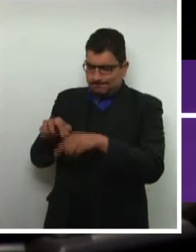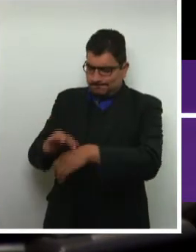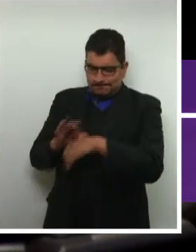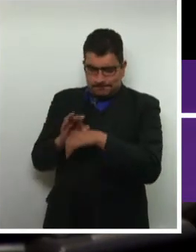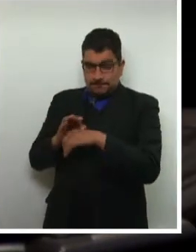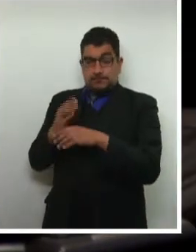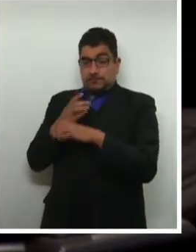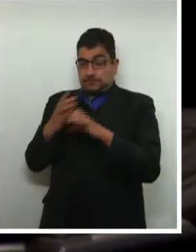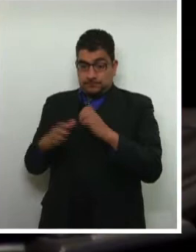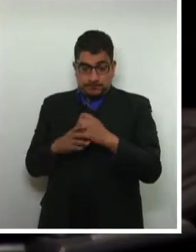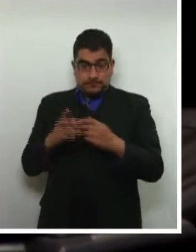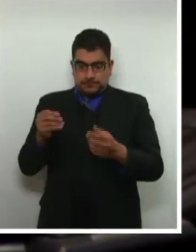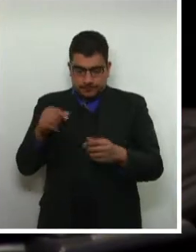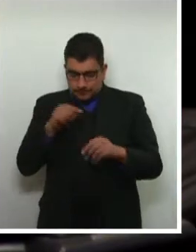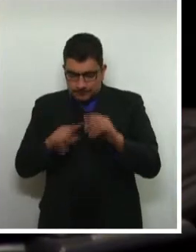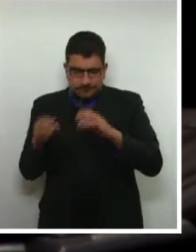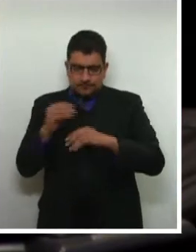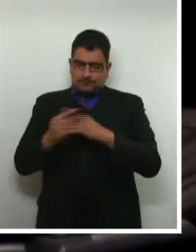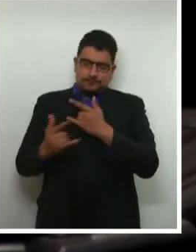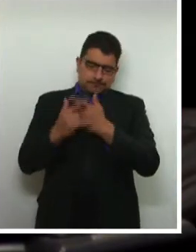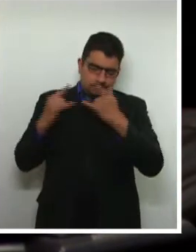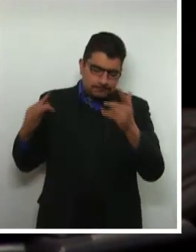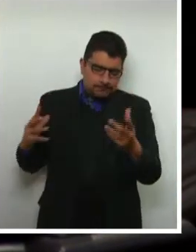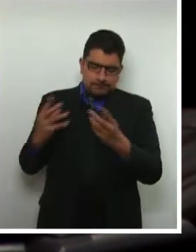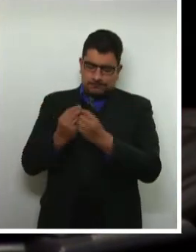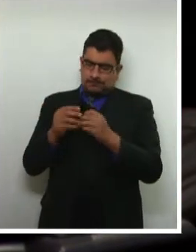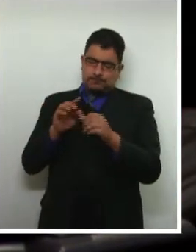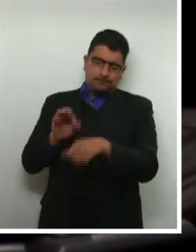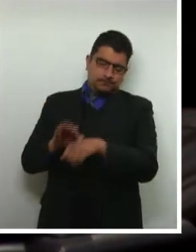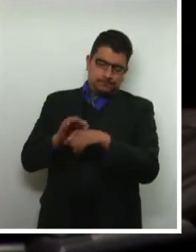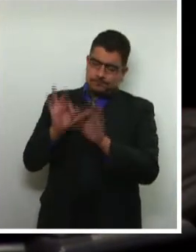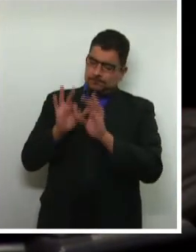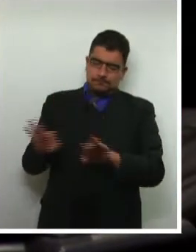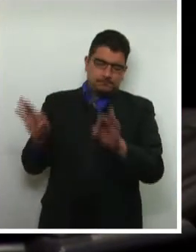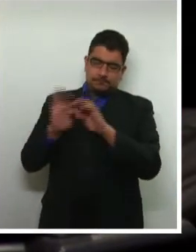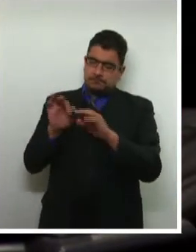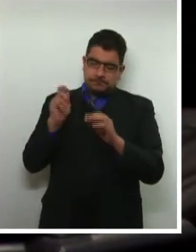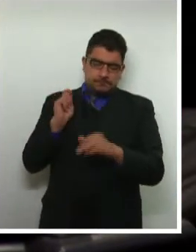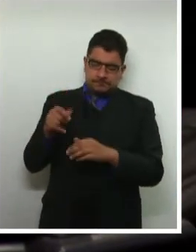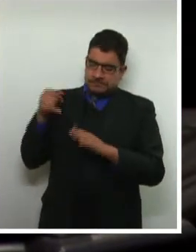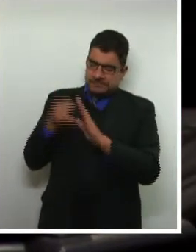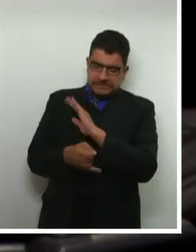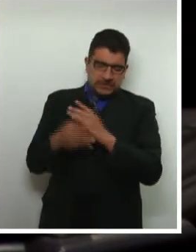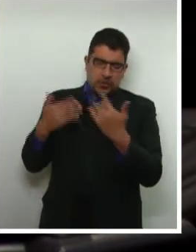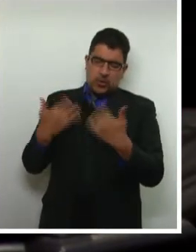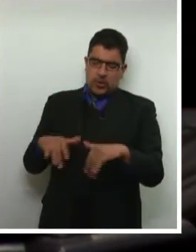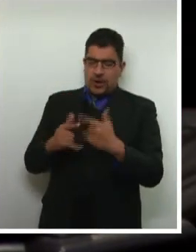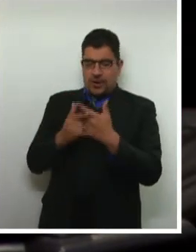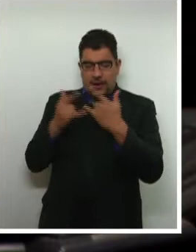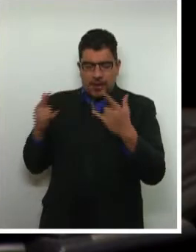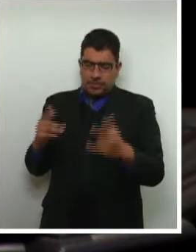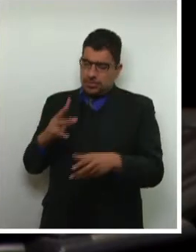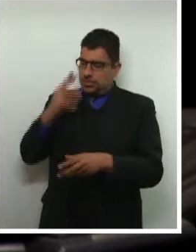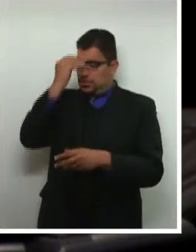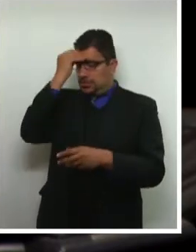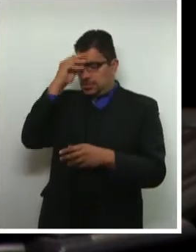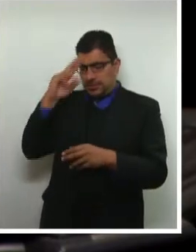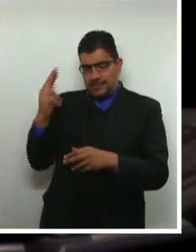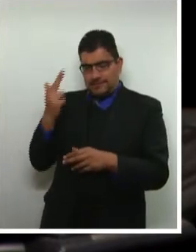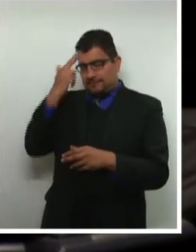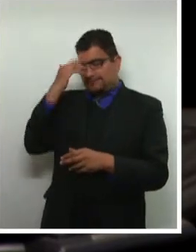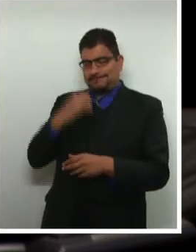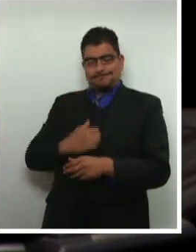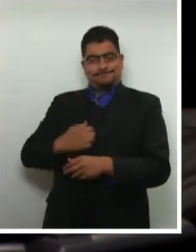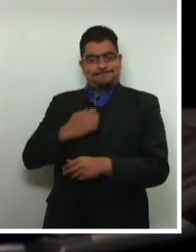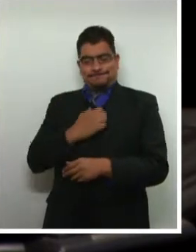que desempeñan un papel simbólico, que engloban sentimientos de nostalgia, de